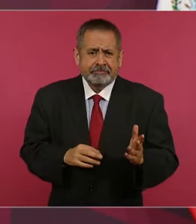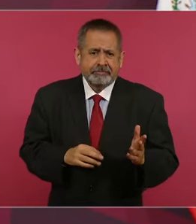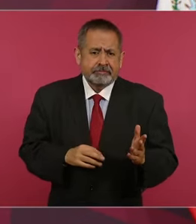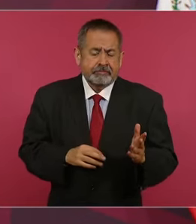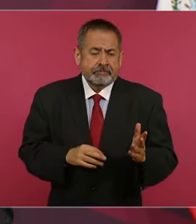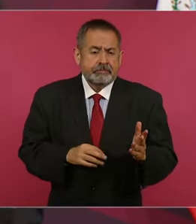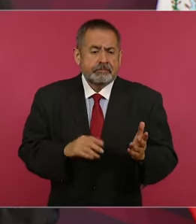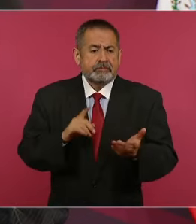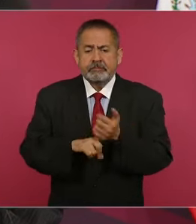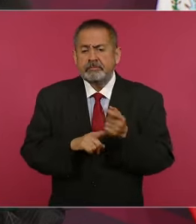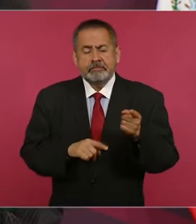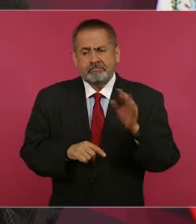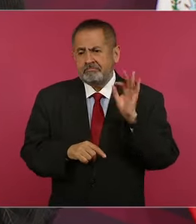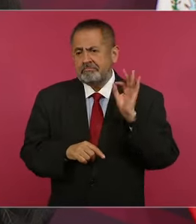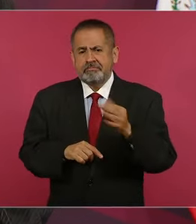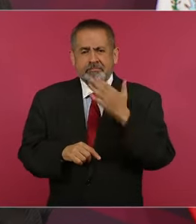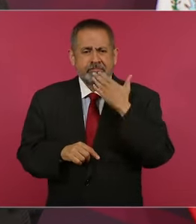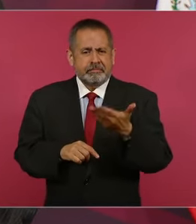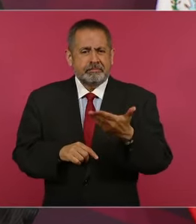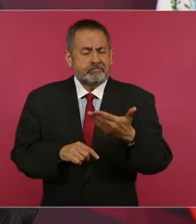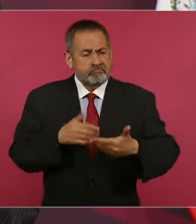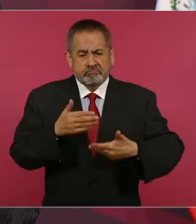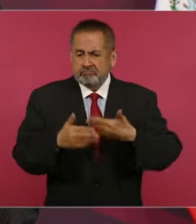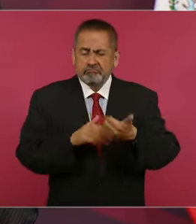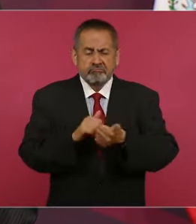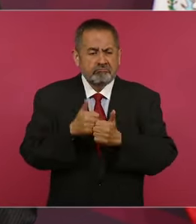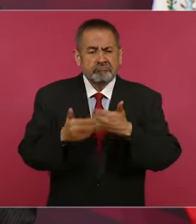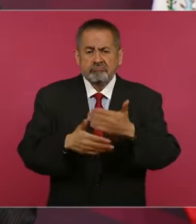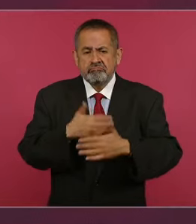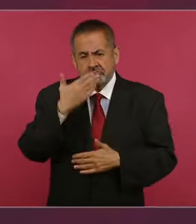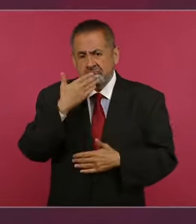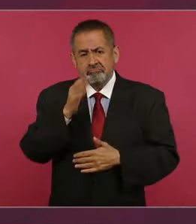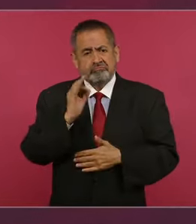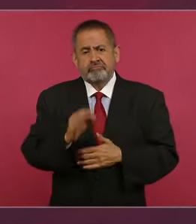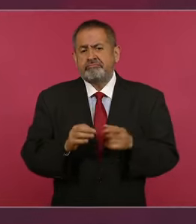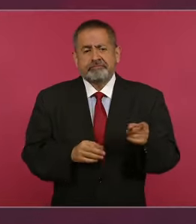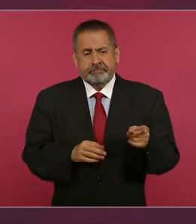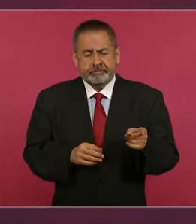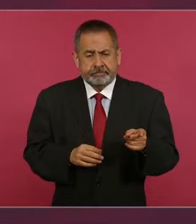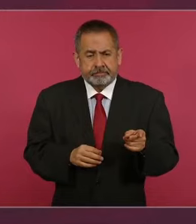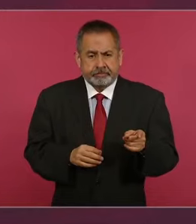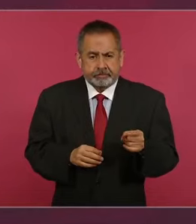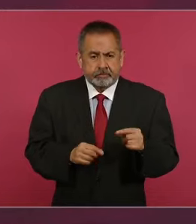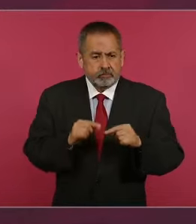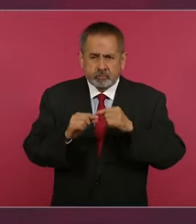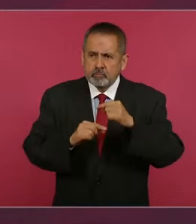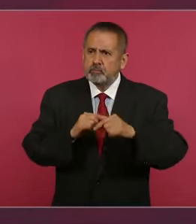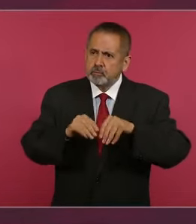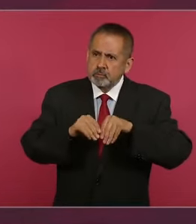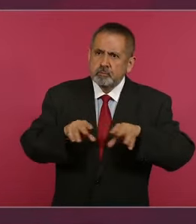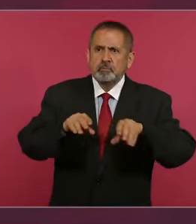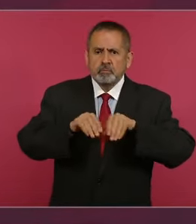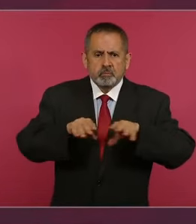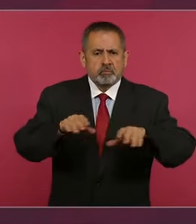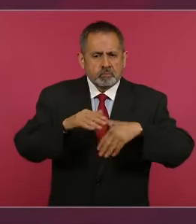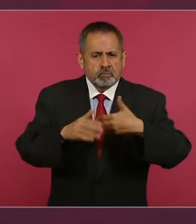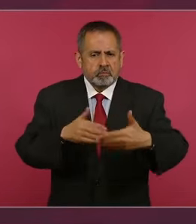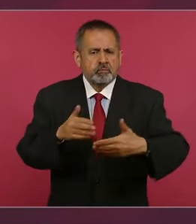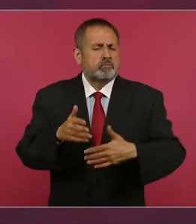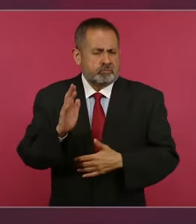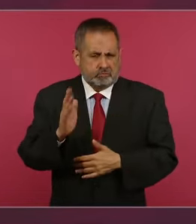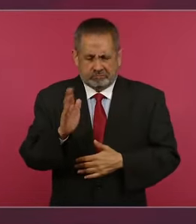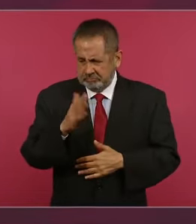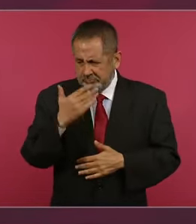que se están llevando a cabo. Vamos a irlos dando a conocer. Ya